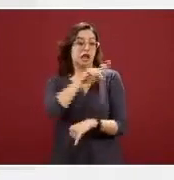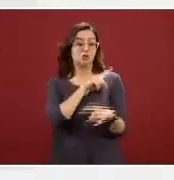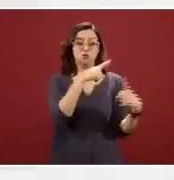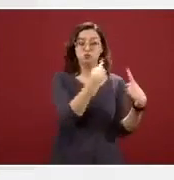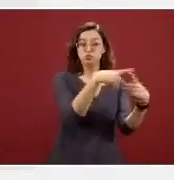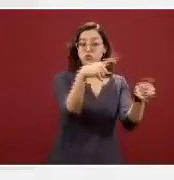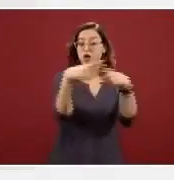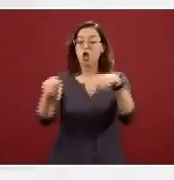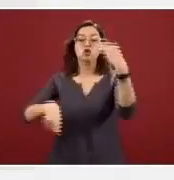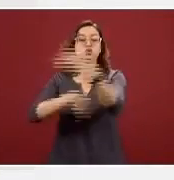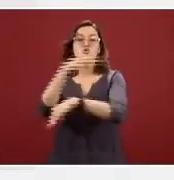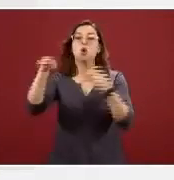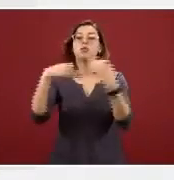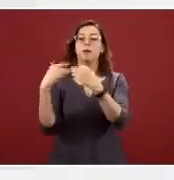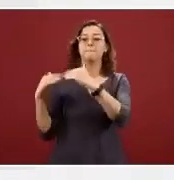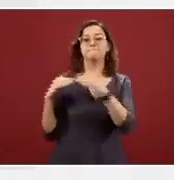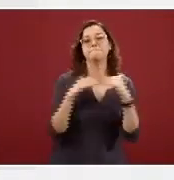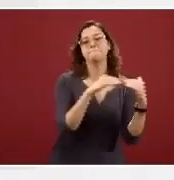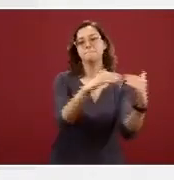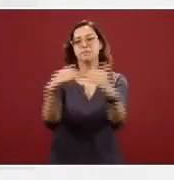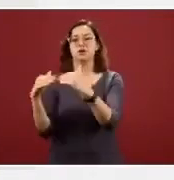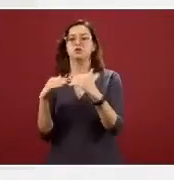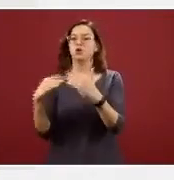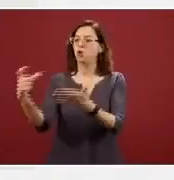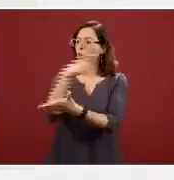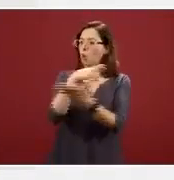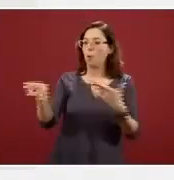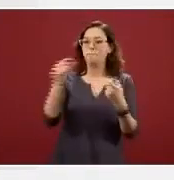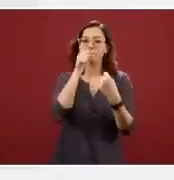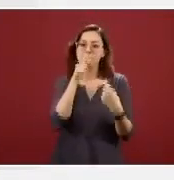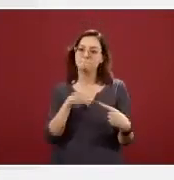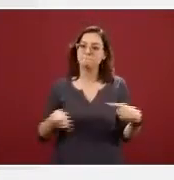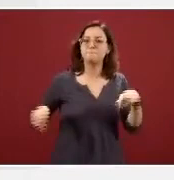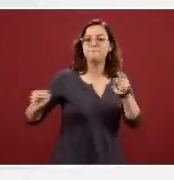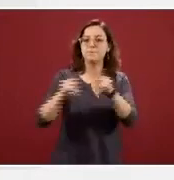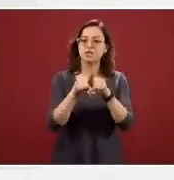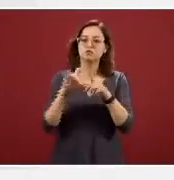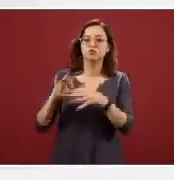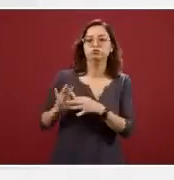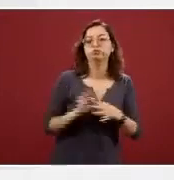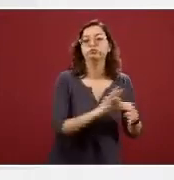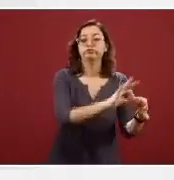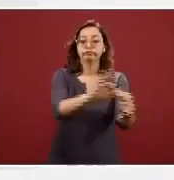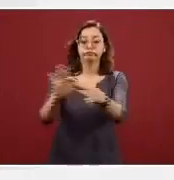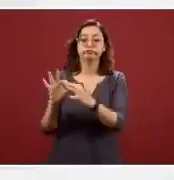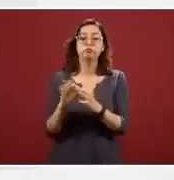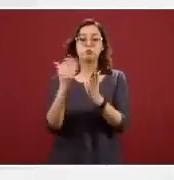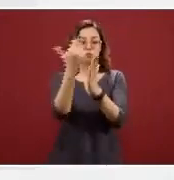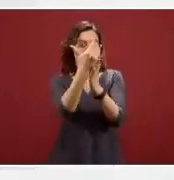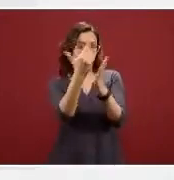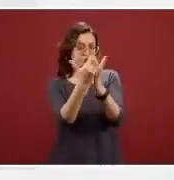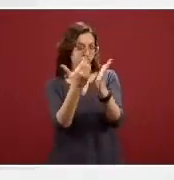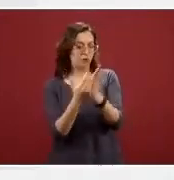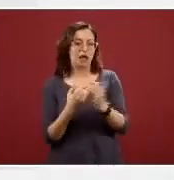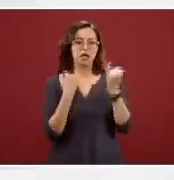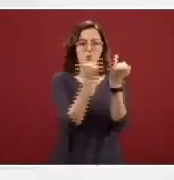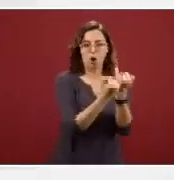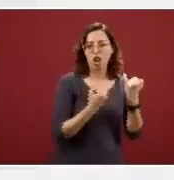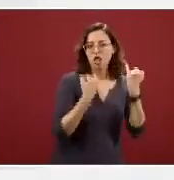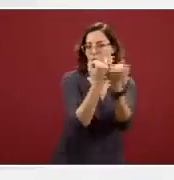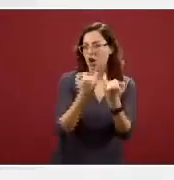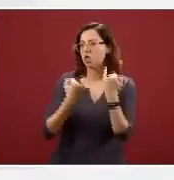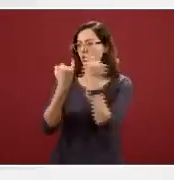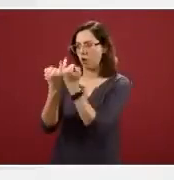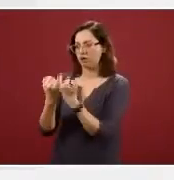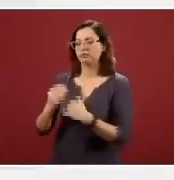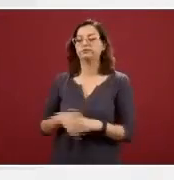siguieran para que esta demanda sectorial estuviera armonizada con un protocolo específico y con esto ya